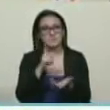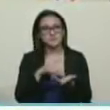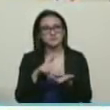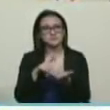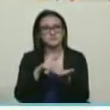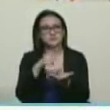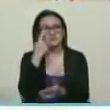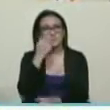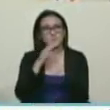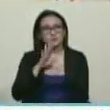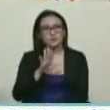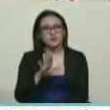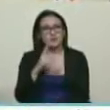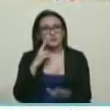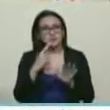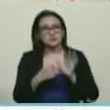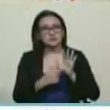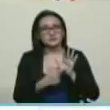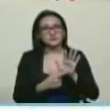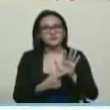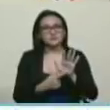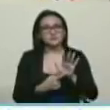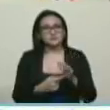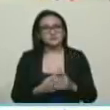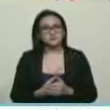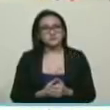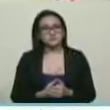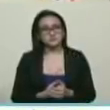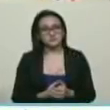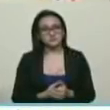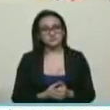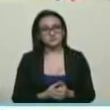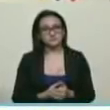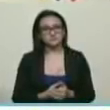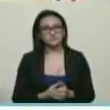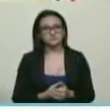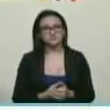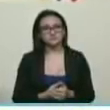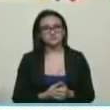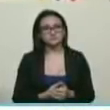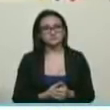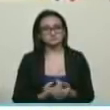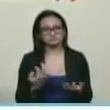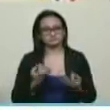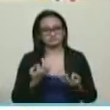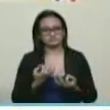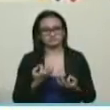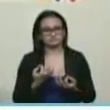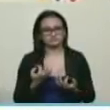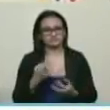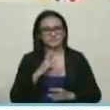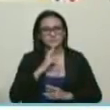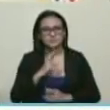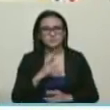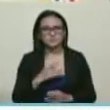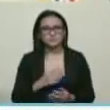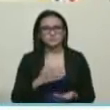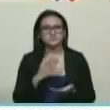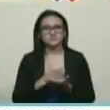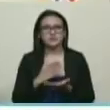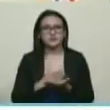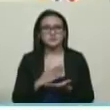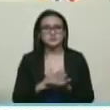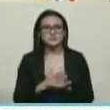protagónica que ha demostrado ser, por decirlo menos, efervescente. Siempre con